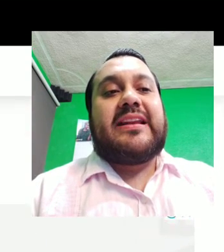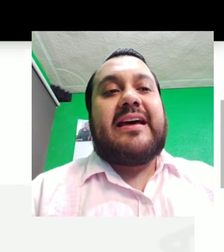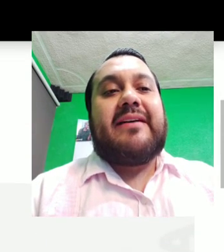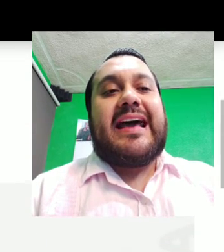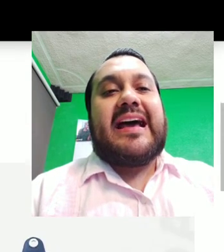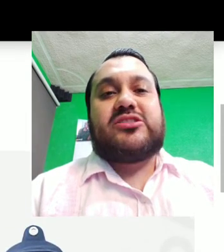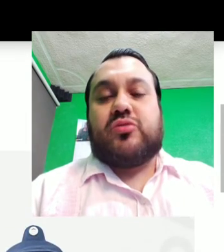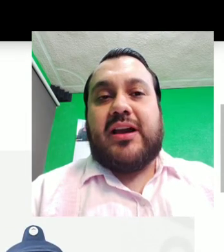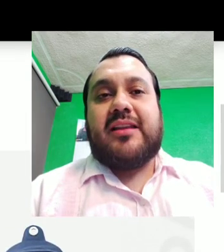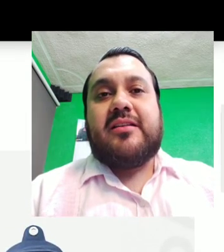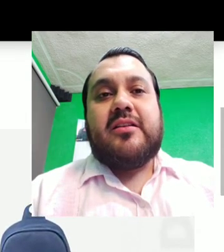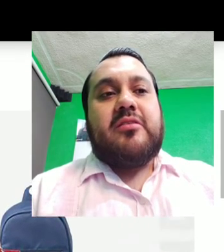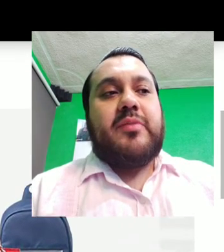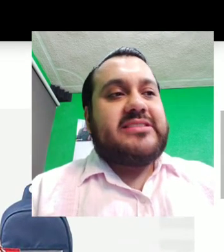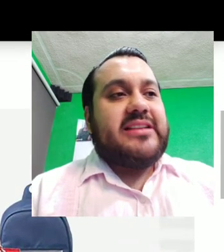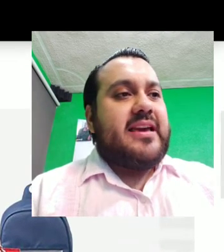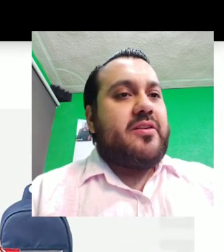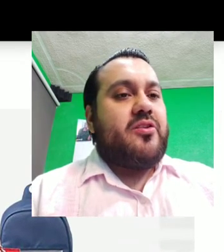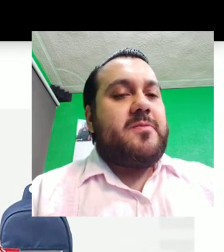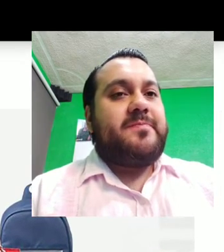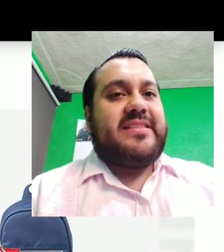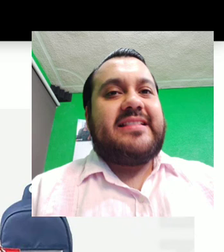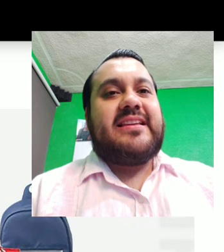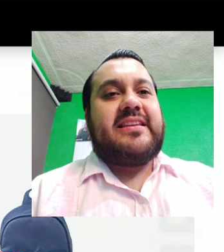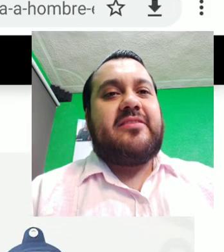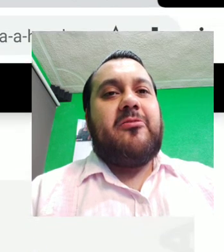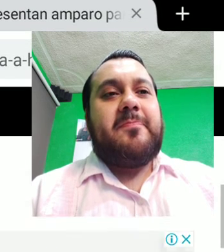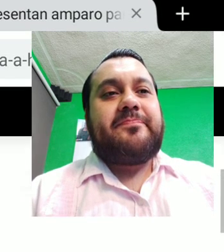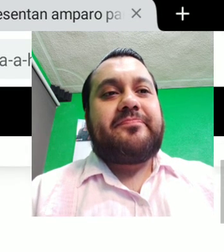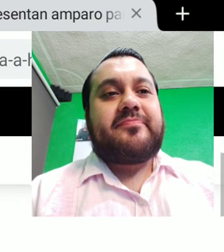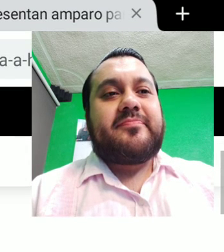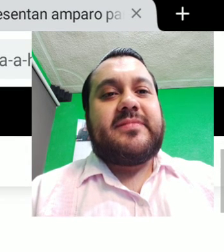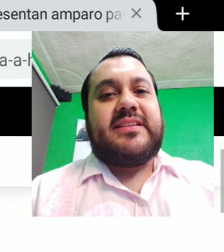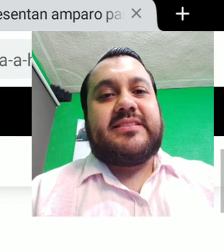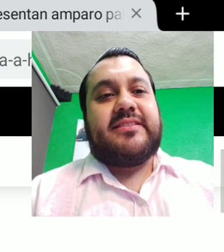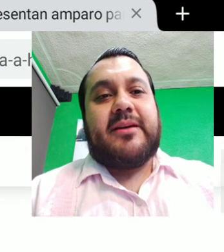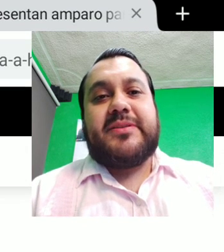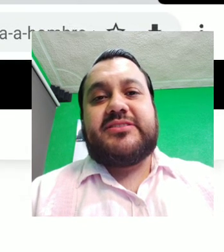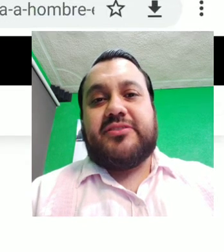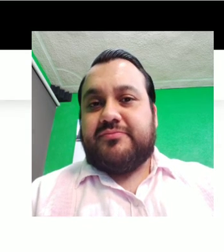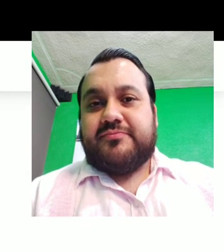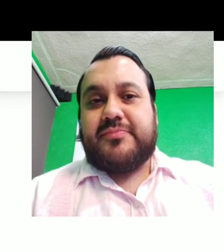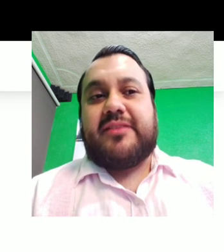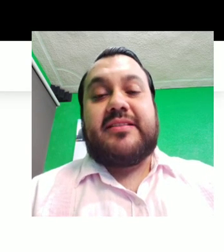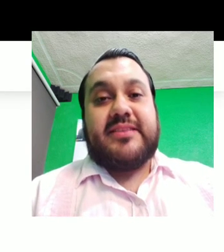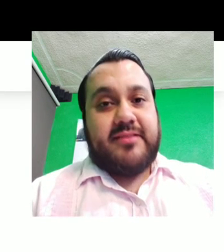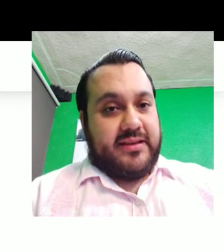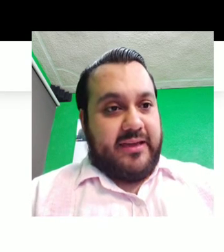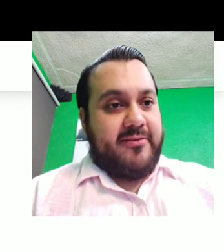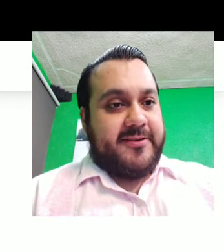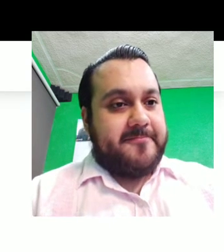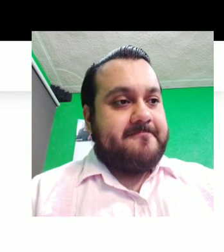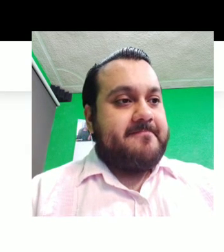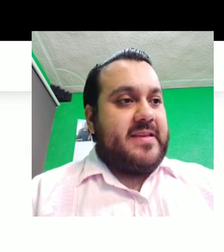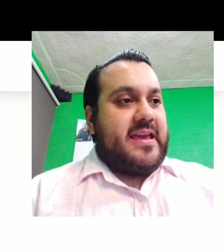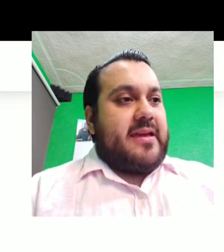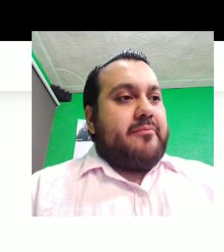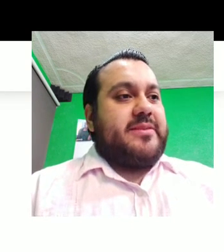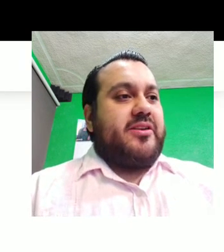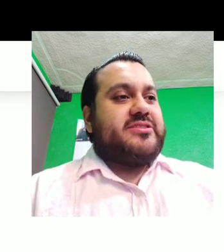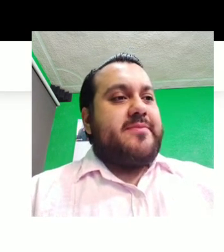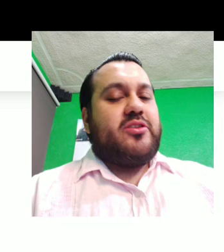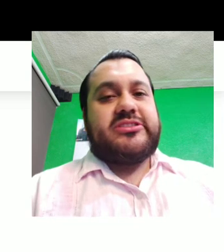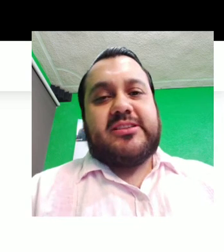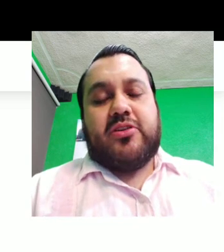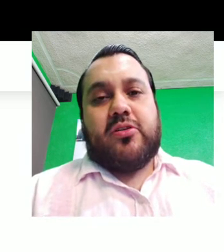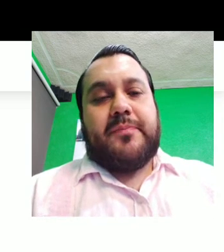retornaba a su hogar pues el día de hoy detenido y se va a prisión preventiva que bueno